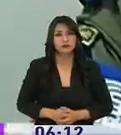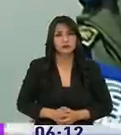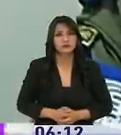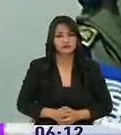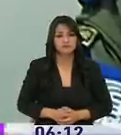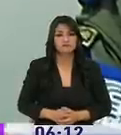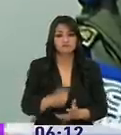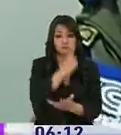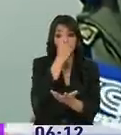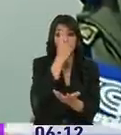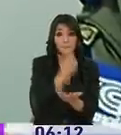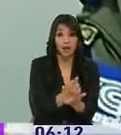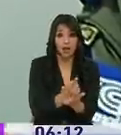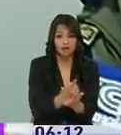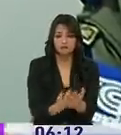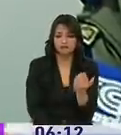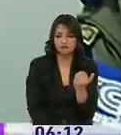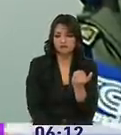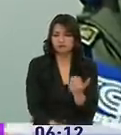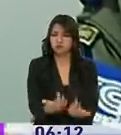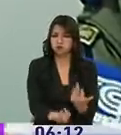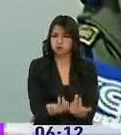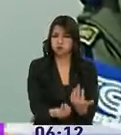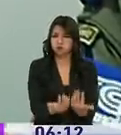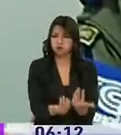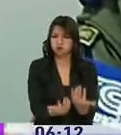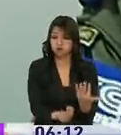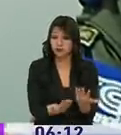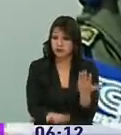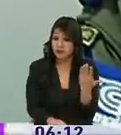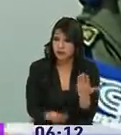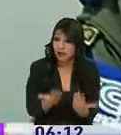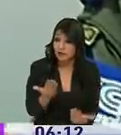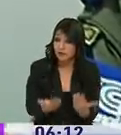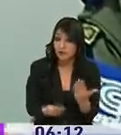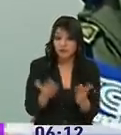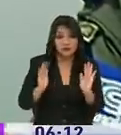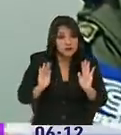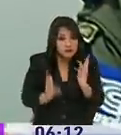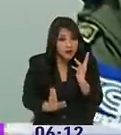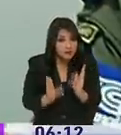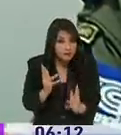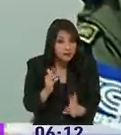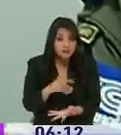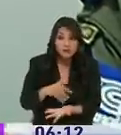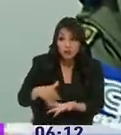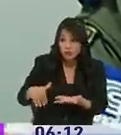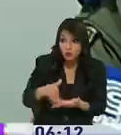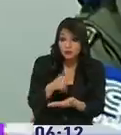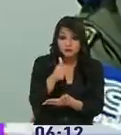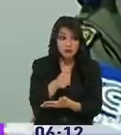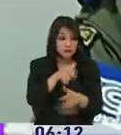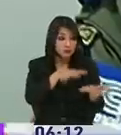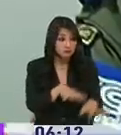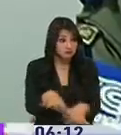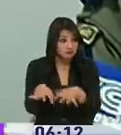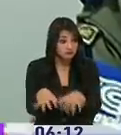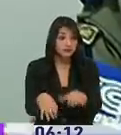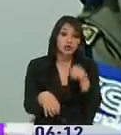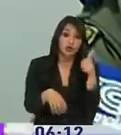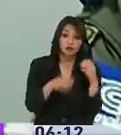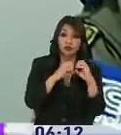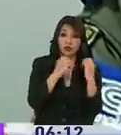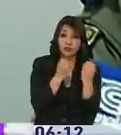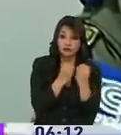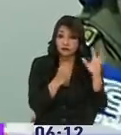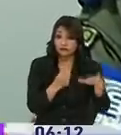incendio o fuego. Ante esta suposición y base a las coordinaciones efectuadas con otros organismos del